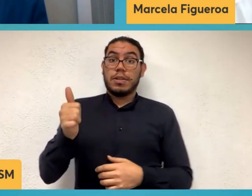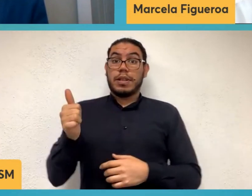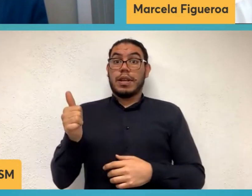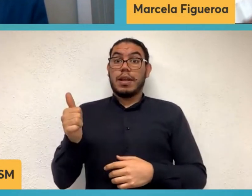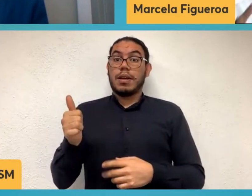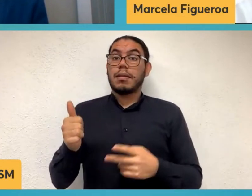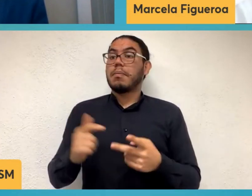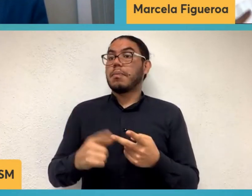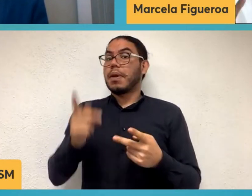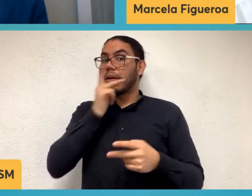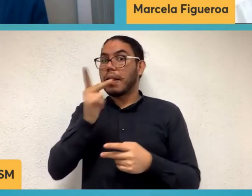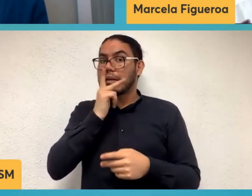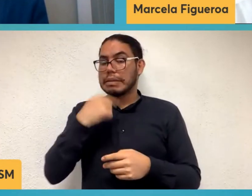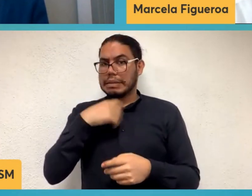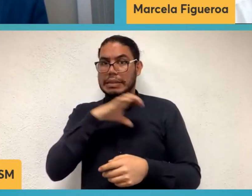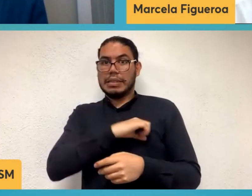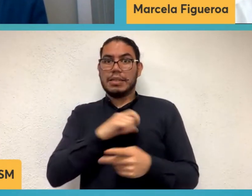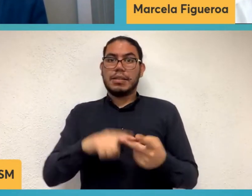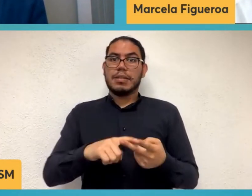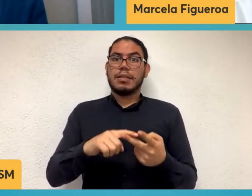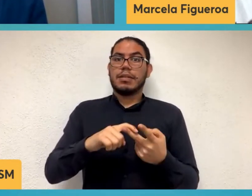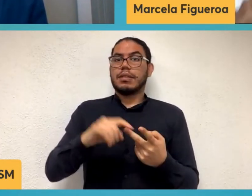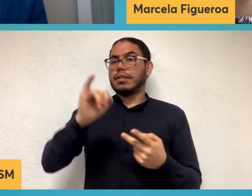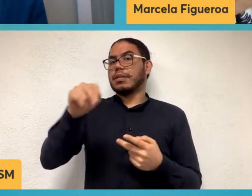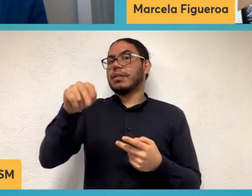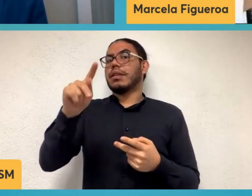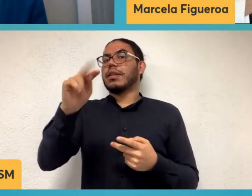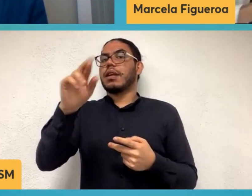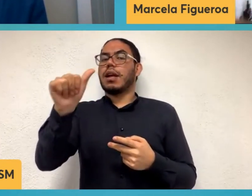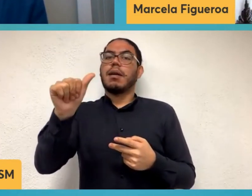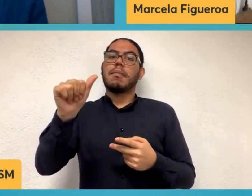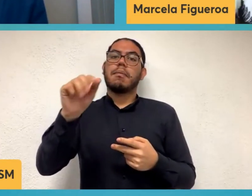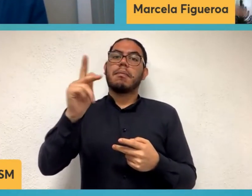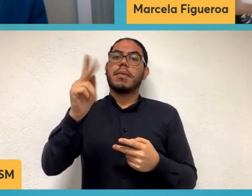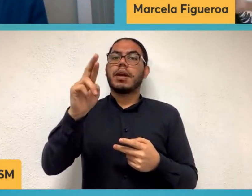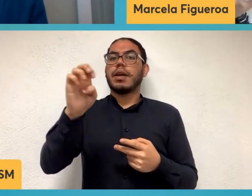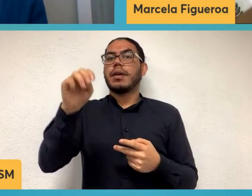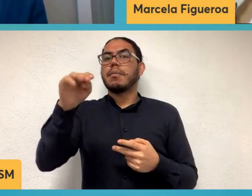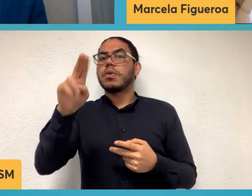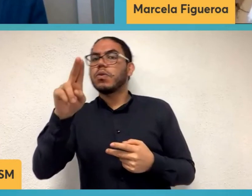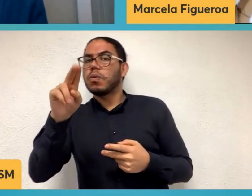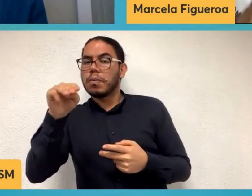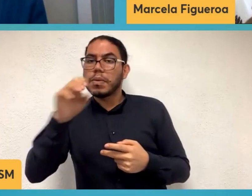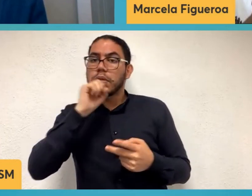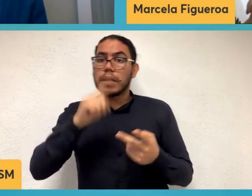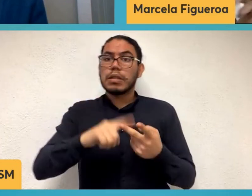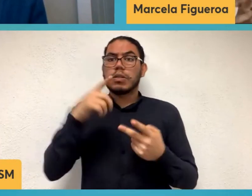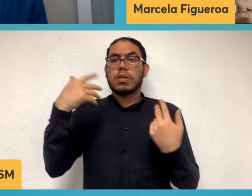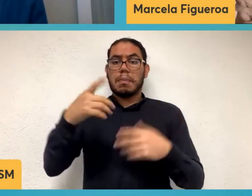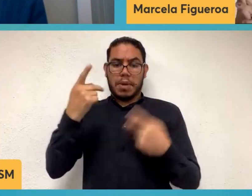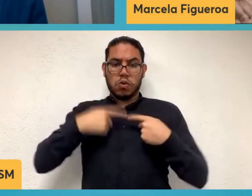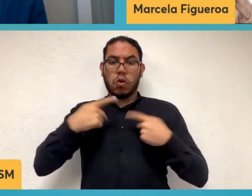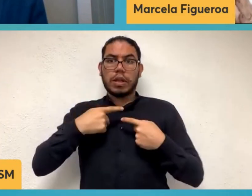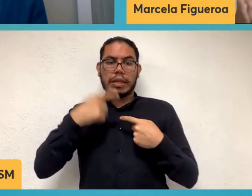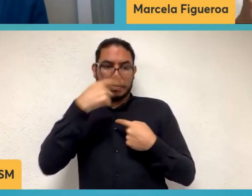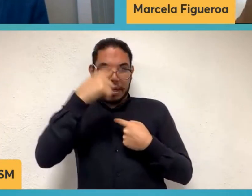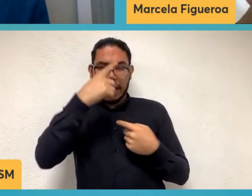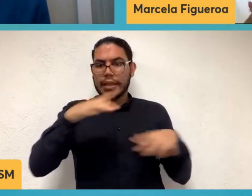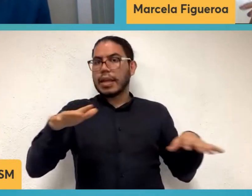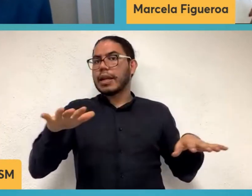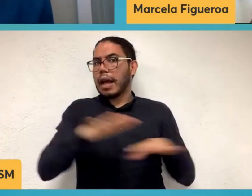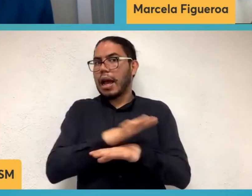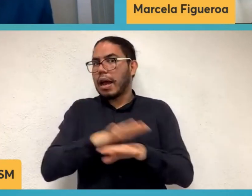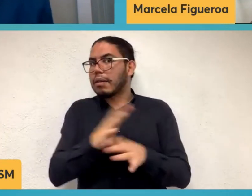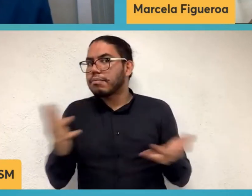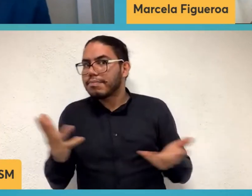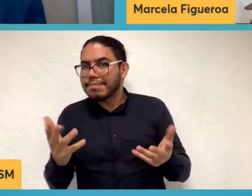intrapreneur, que son agentes de cambio de alto impacto. Y lo que más me fascinó y que comparto con Gabriela